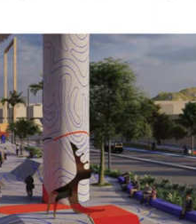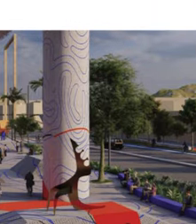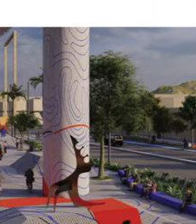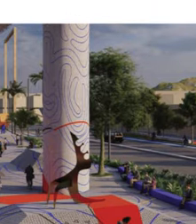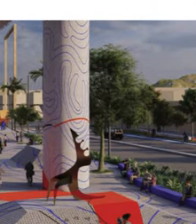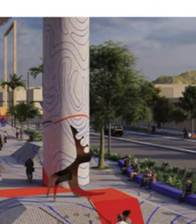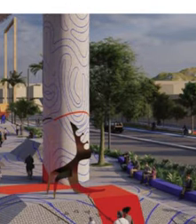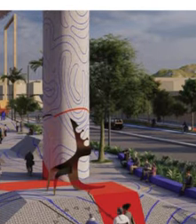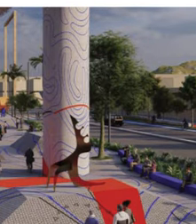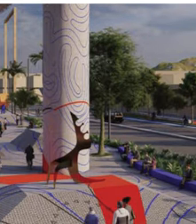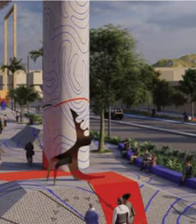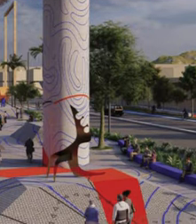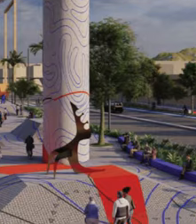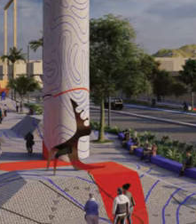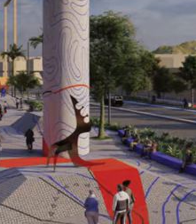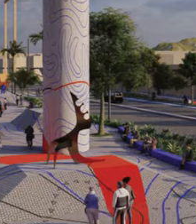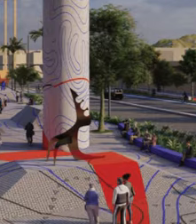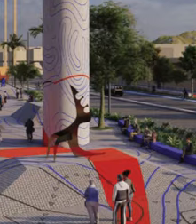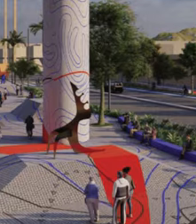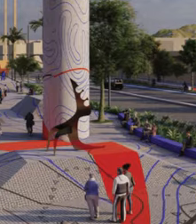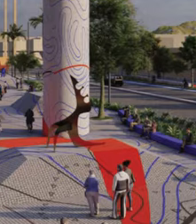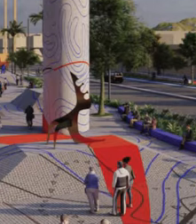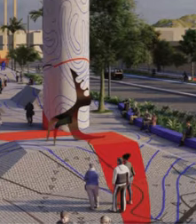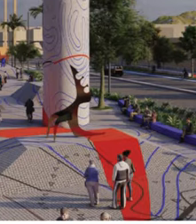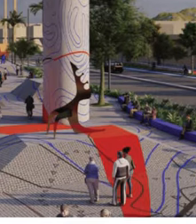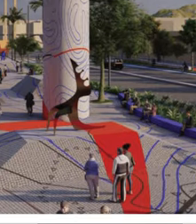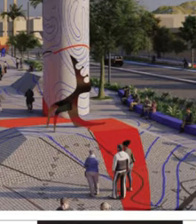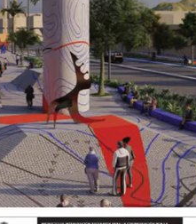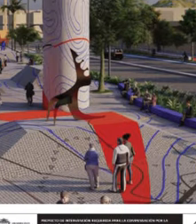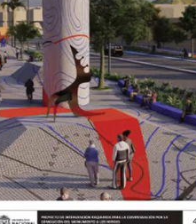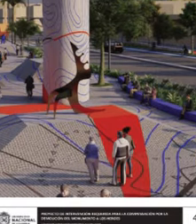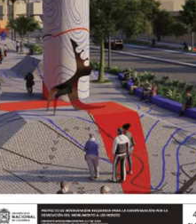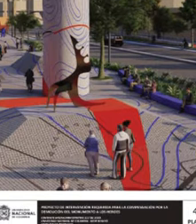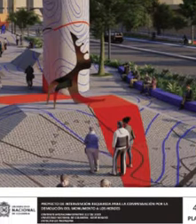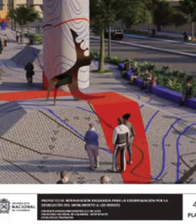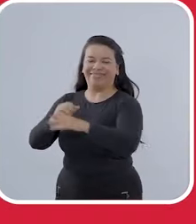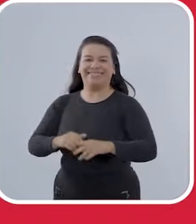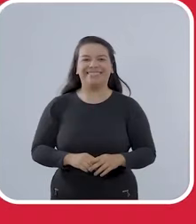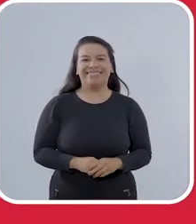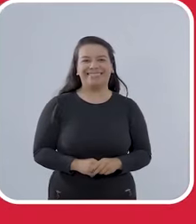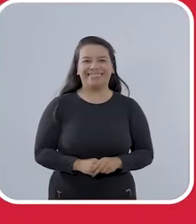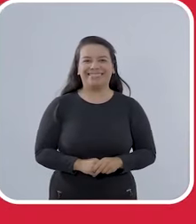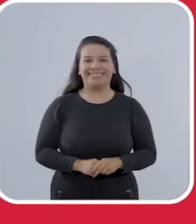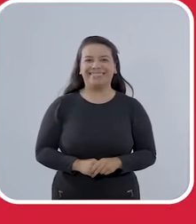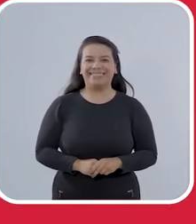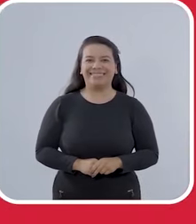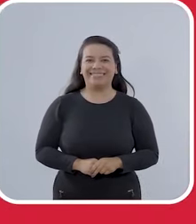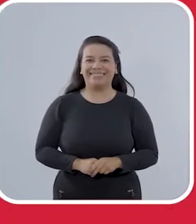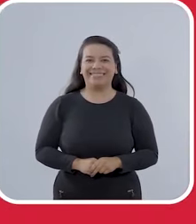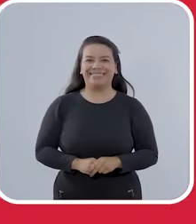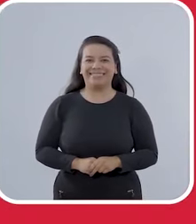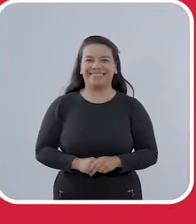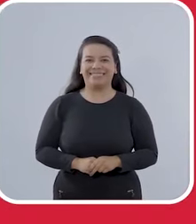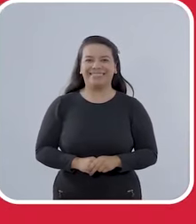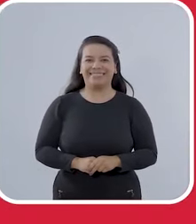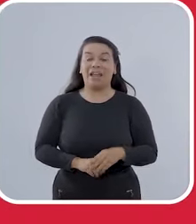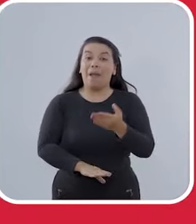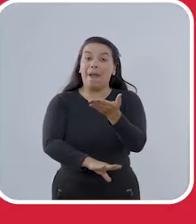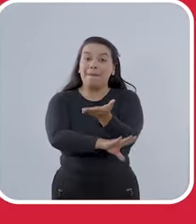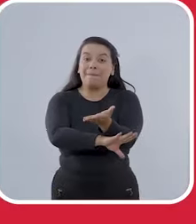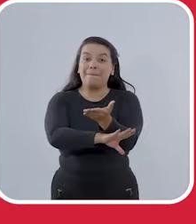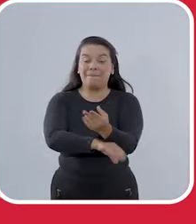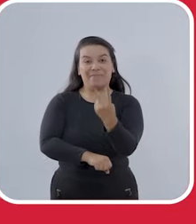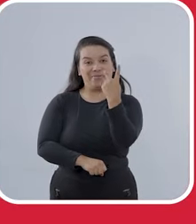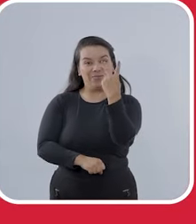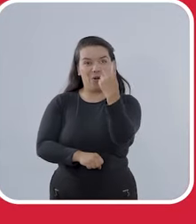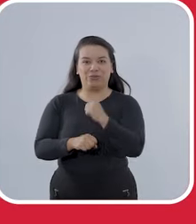vegetación poco frondosa y alta, y el viaducto sería pintado con líneas de rutas migratorias. La segunda propuesta de nombre Lugar de la Memoria del Agua,